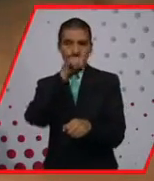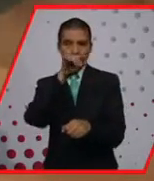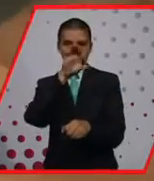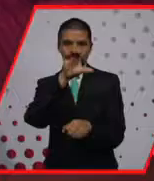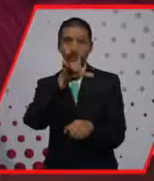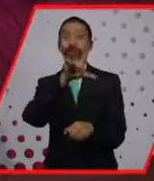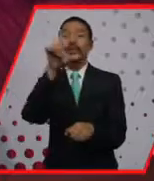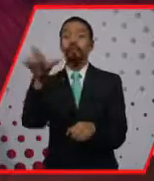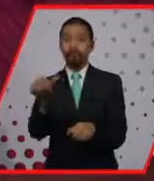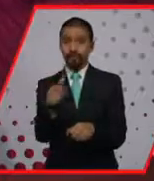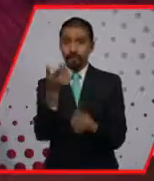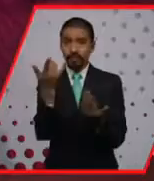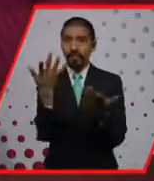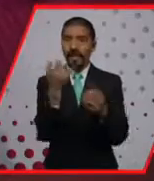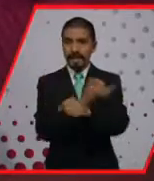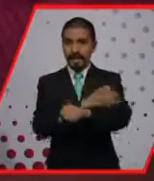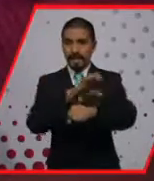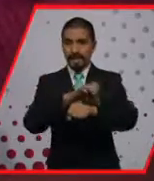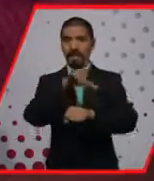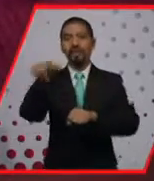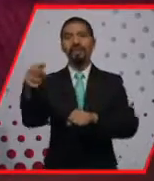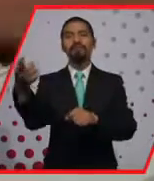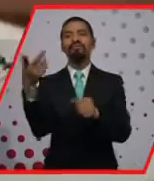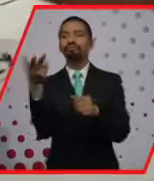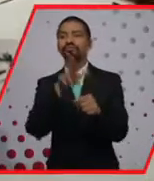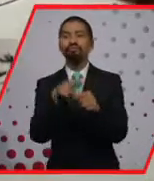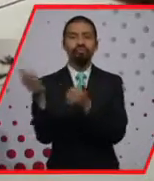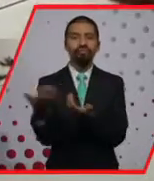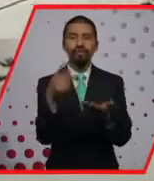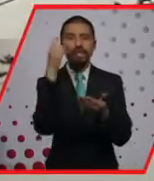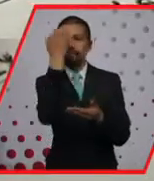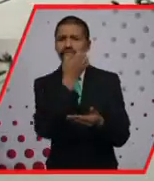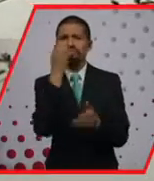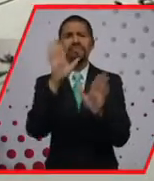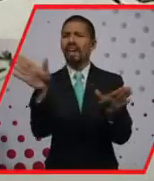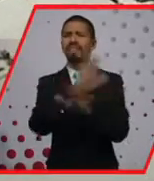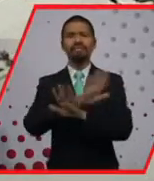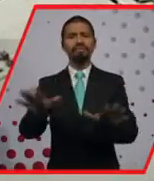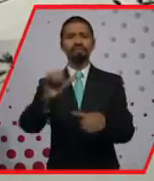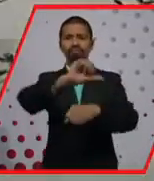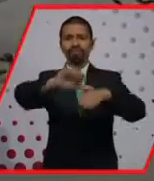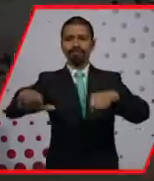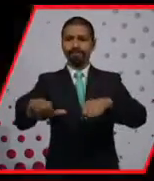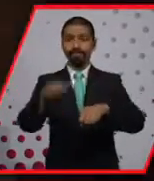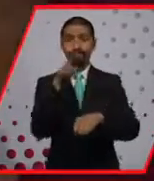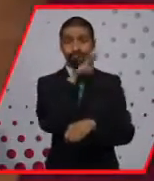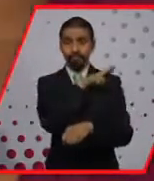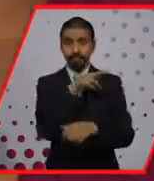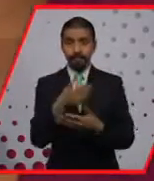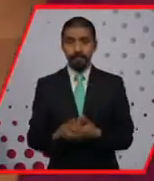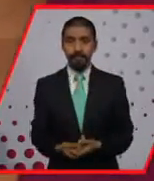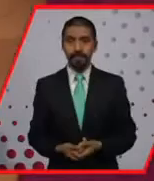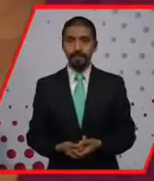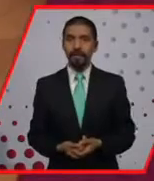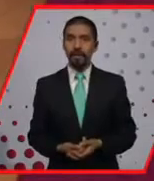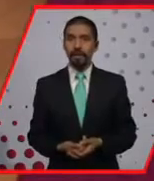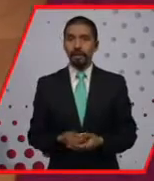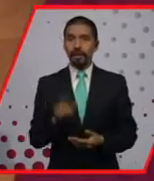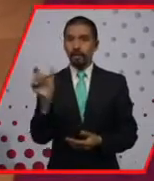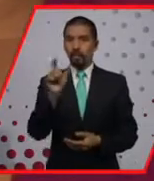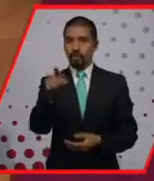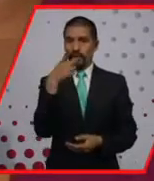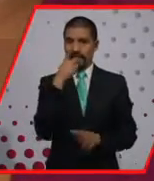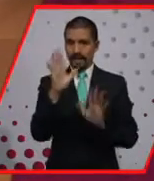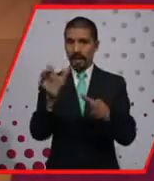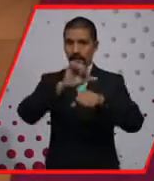hija al hospital, los médicos no le hicieron mayores estudios y se limitaron a operarla del apéndice. Cuando salió el cirujano le pregunté que cómo había salido